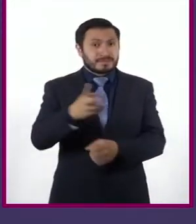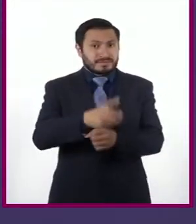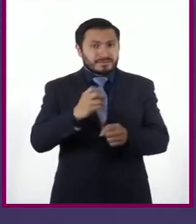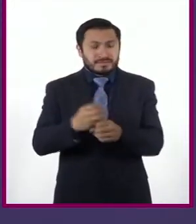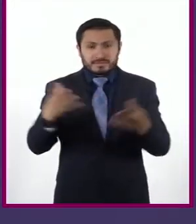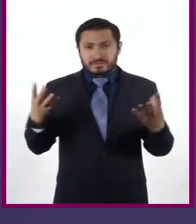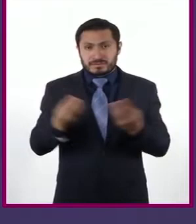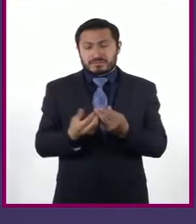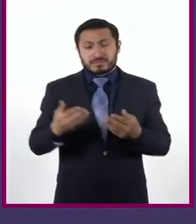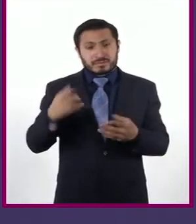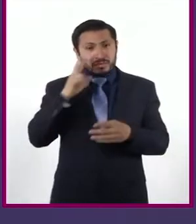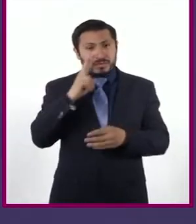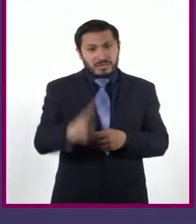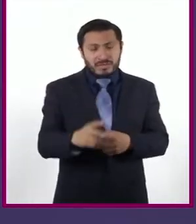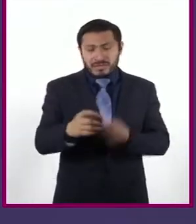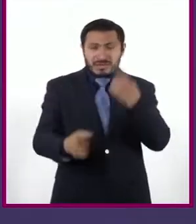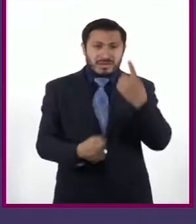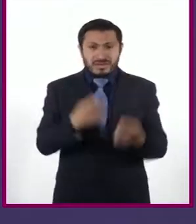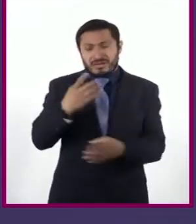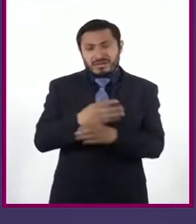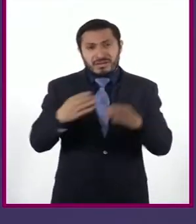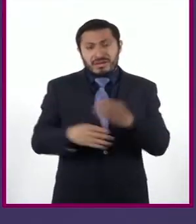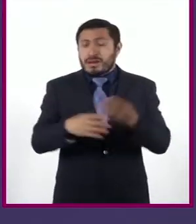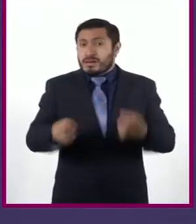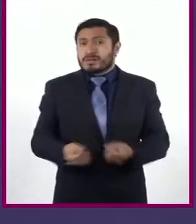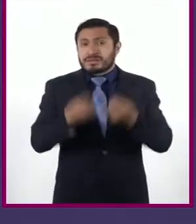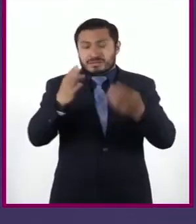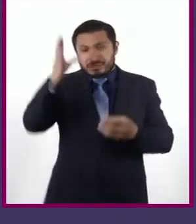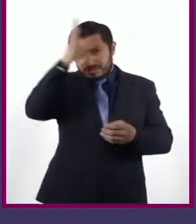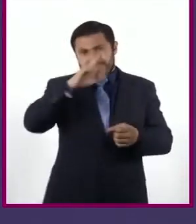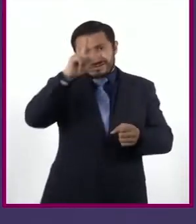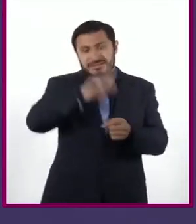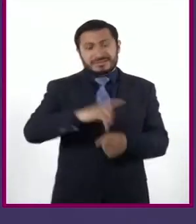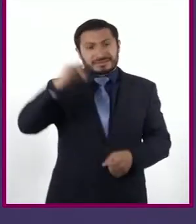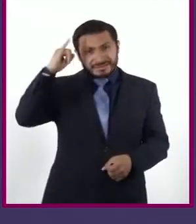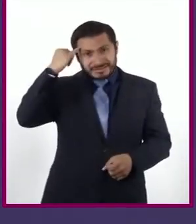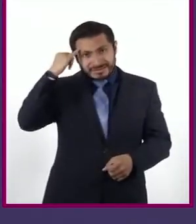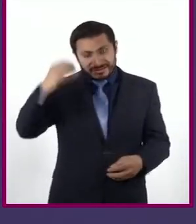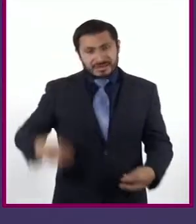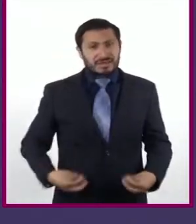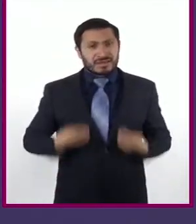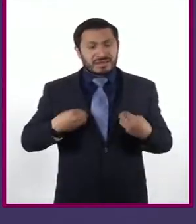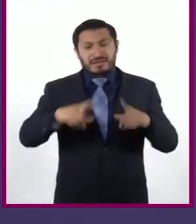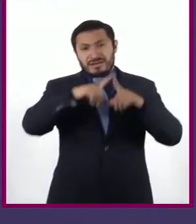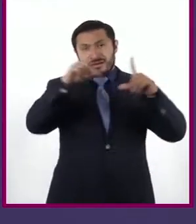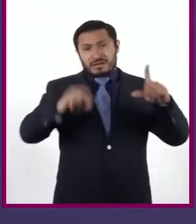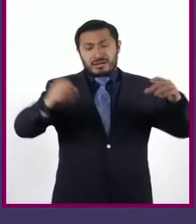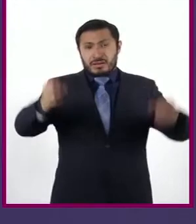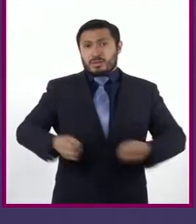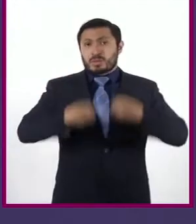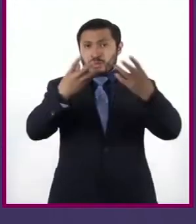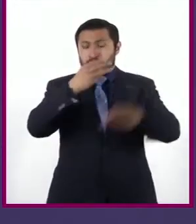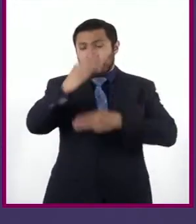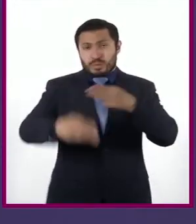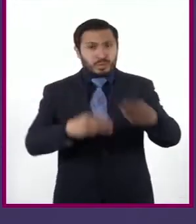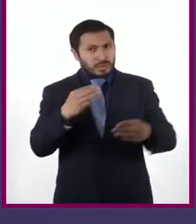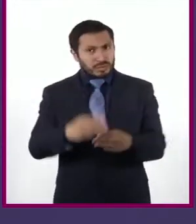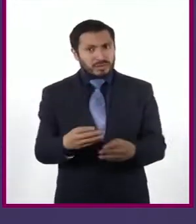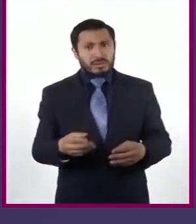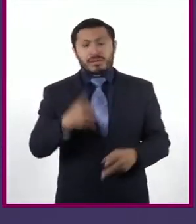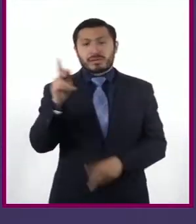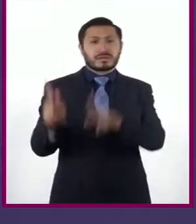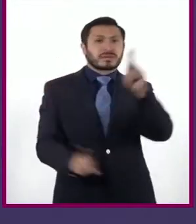este recorrido por algunas de las aportaciones de las culturas indígenas a la vida de nuestro país y del mundo. Los